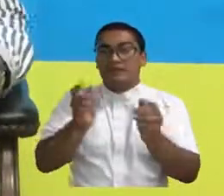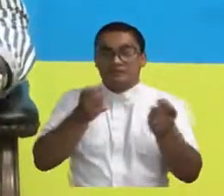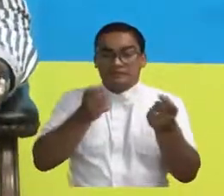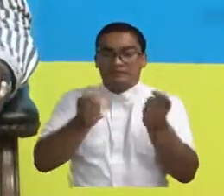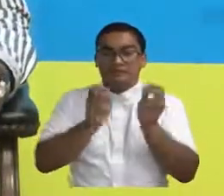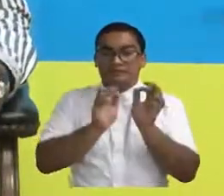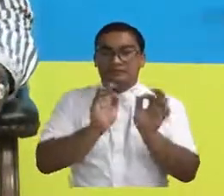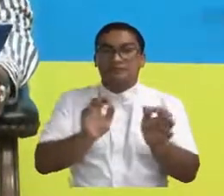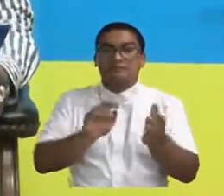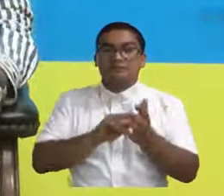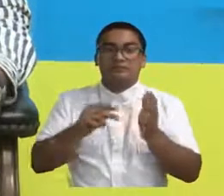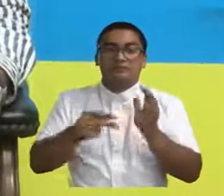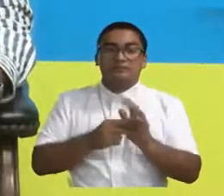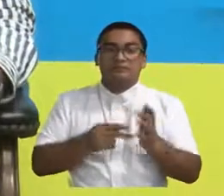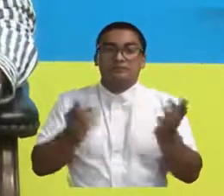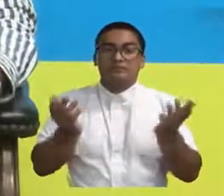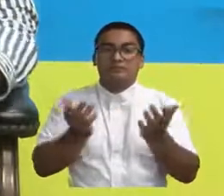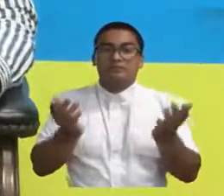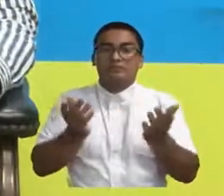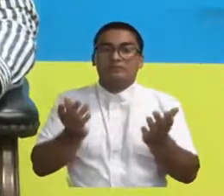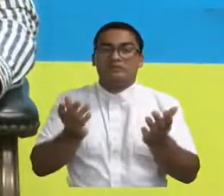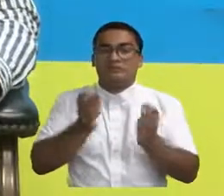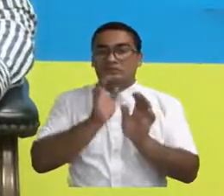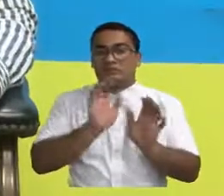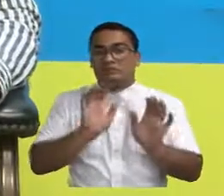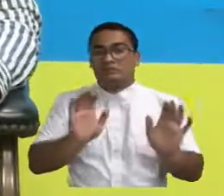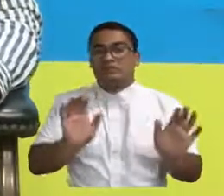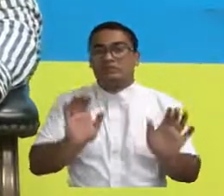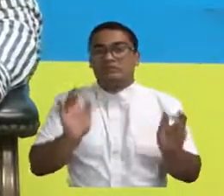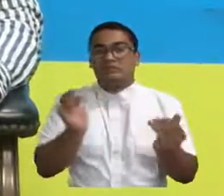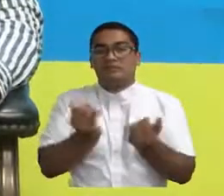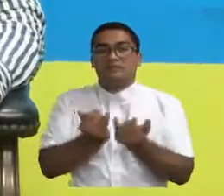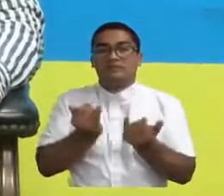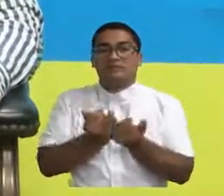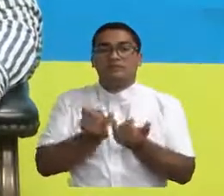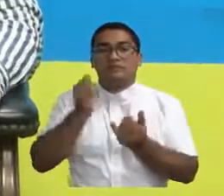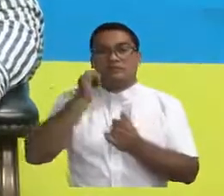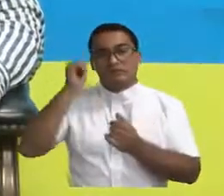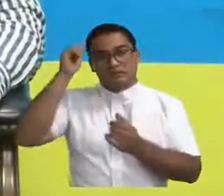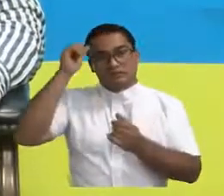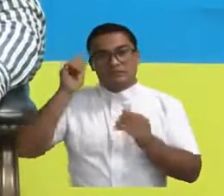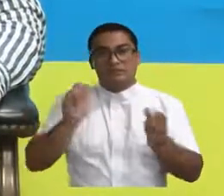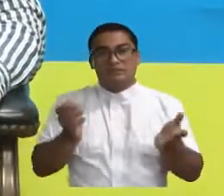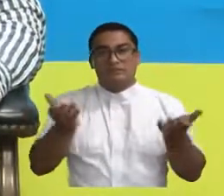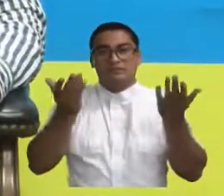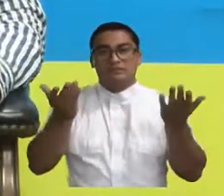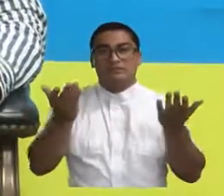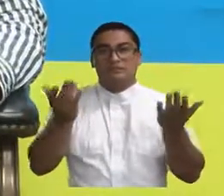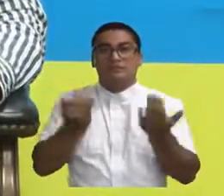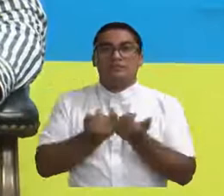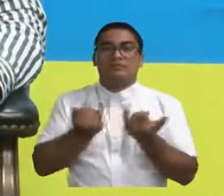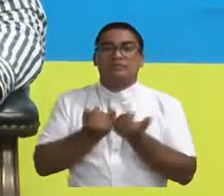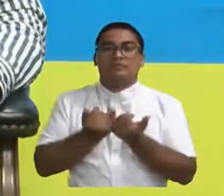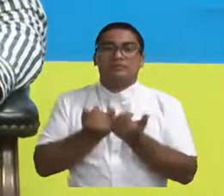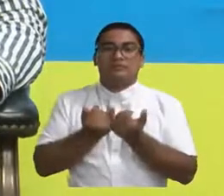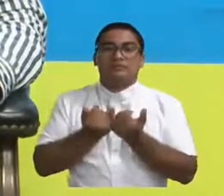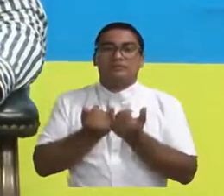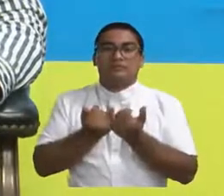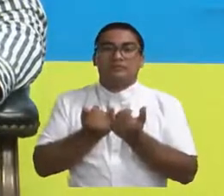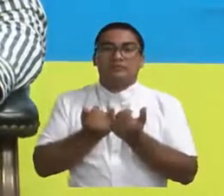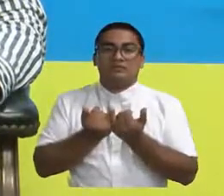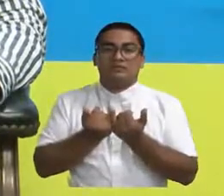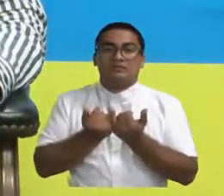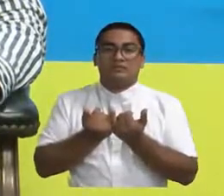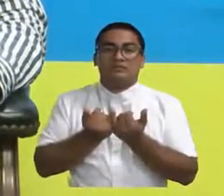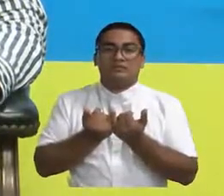vacuna, el esquema de vacuna a nuestros niños, incluso también a los adultos mayores con la ¿cómo que se llama?